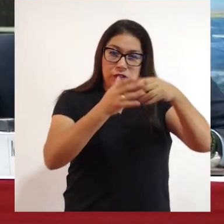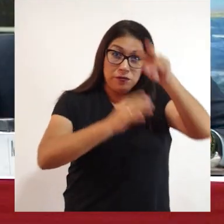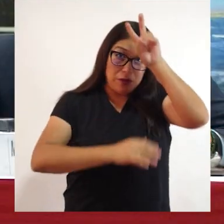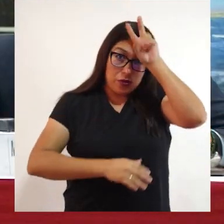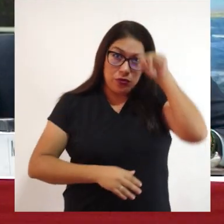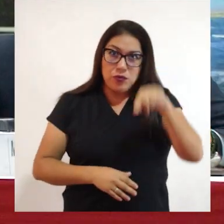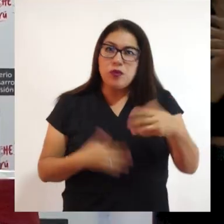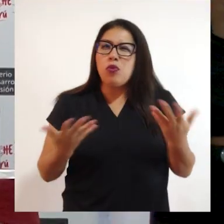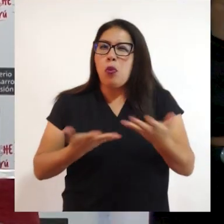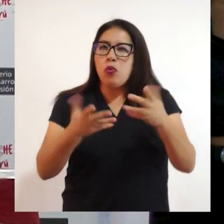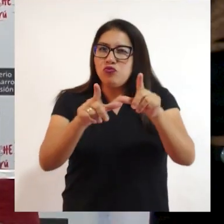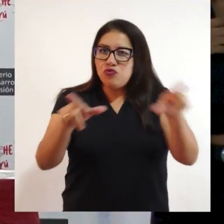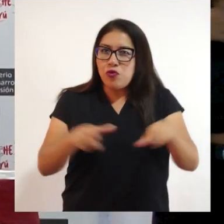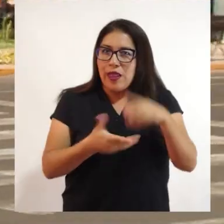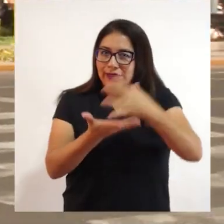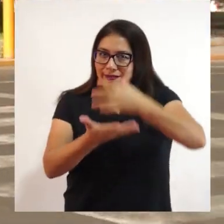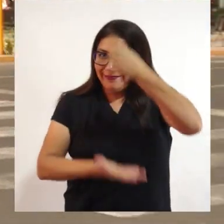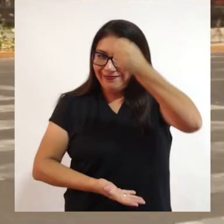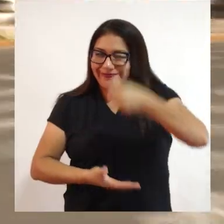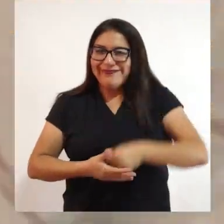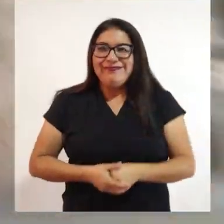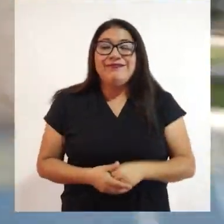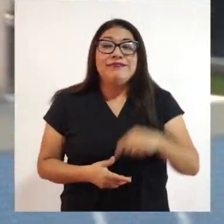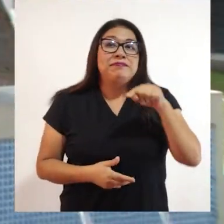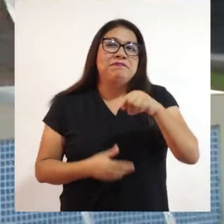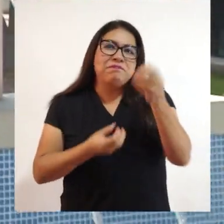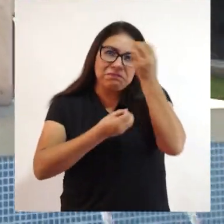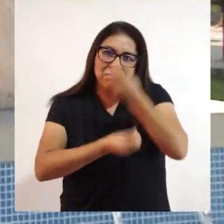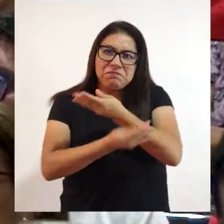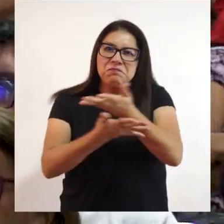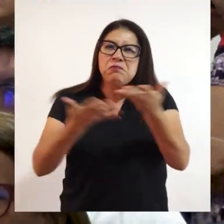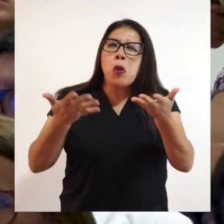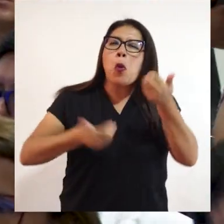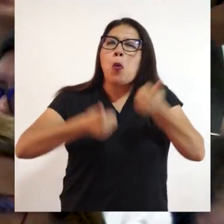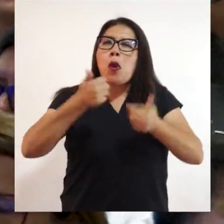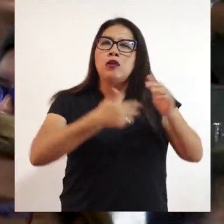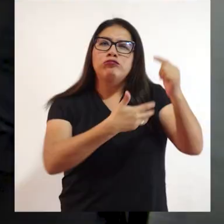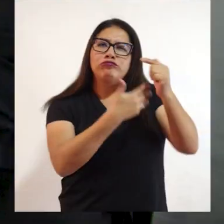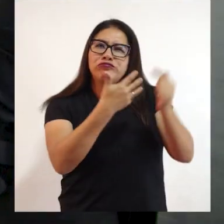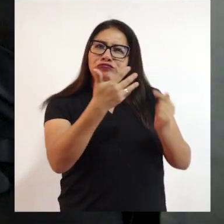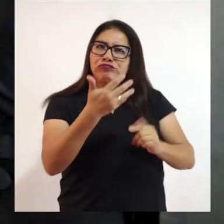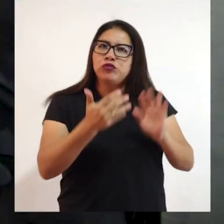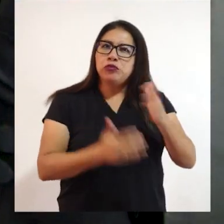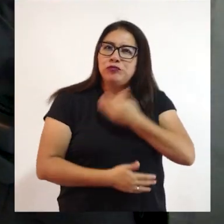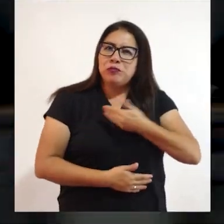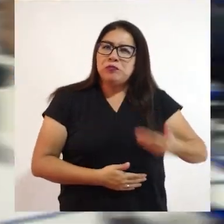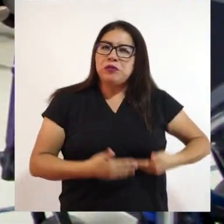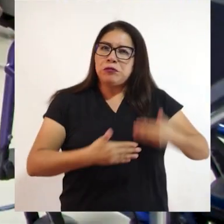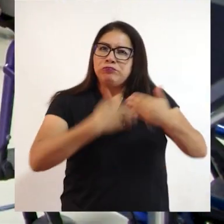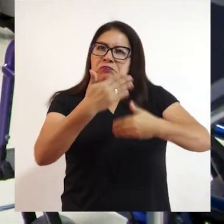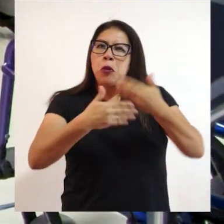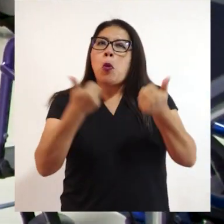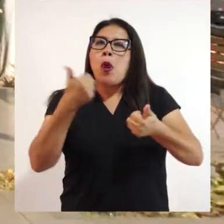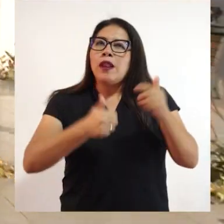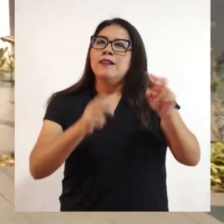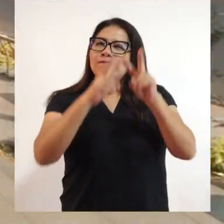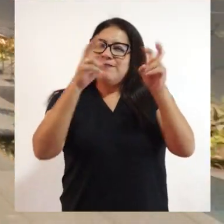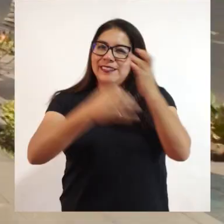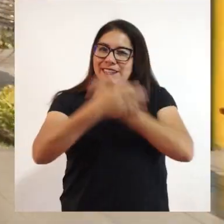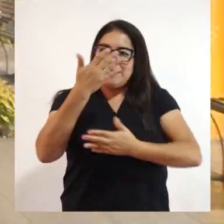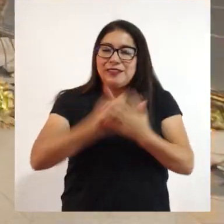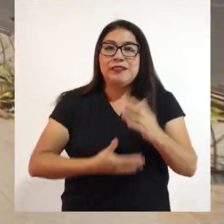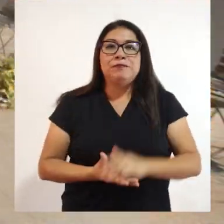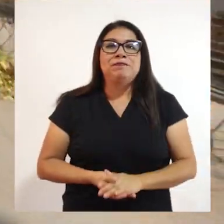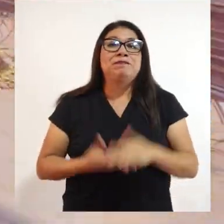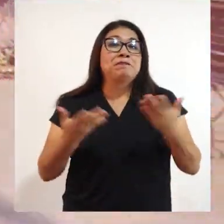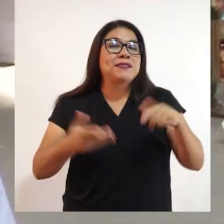de la República, llevada a cabo en la región Ica, en la que se informó los avances alcanzados por el sector en materia de discapacidad.